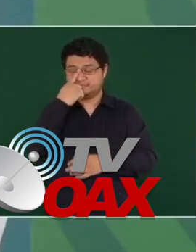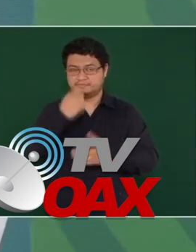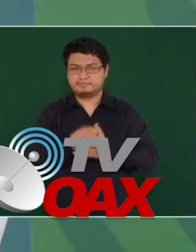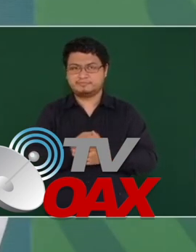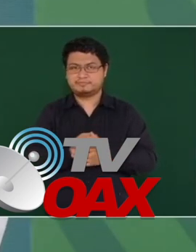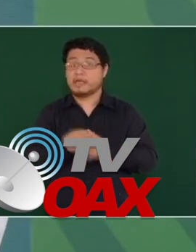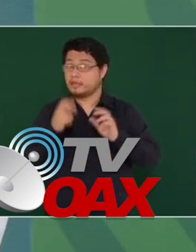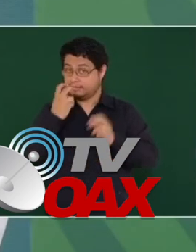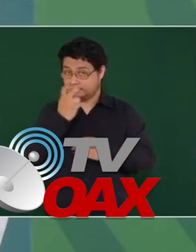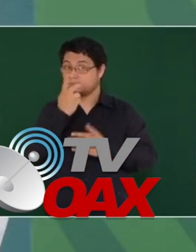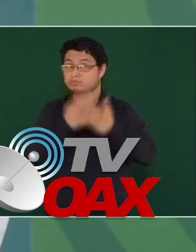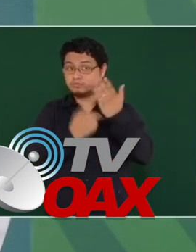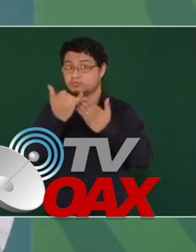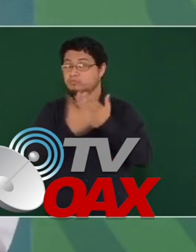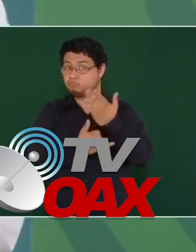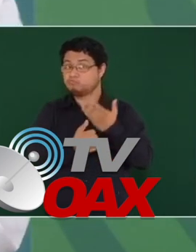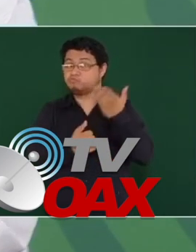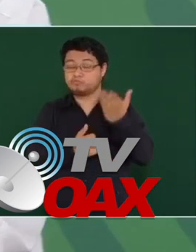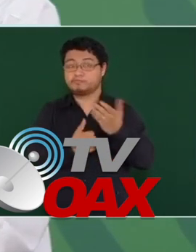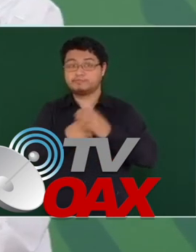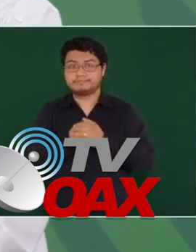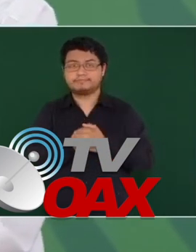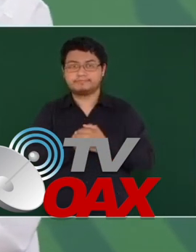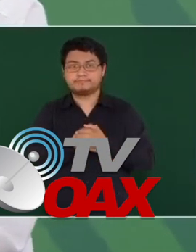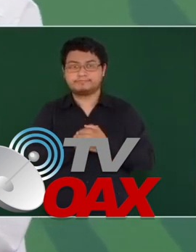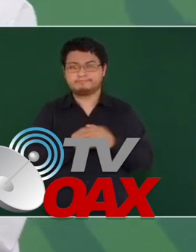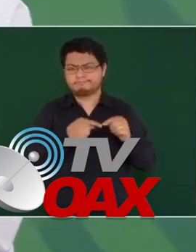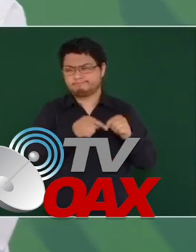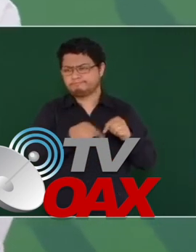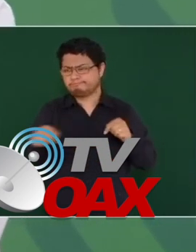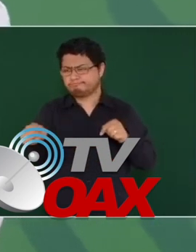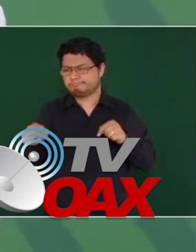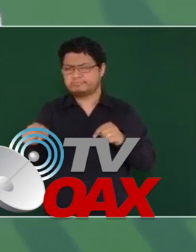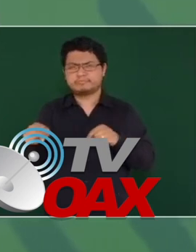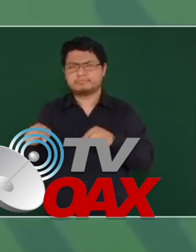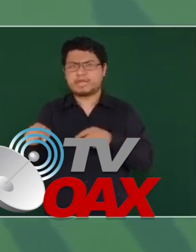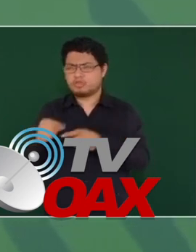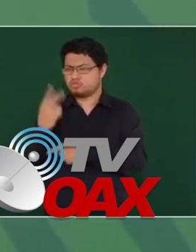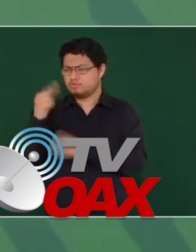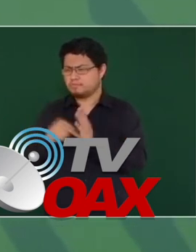Ese es el plan. A finales del año próximo